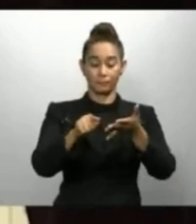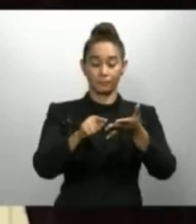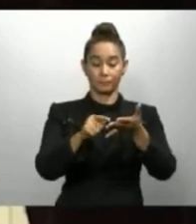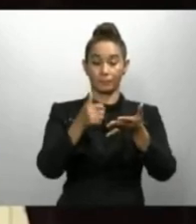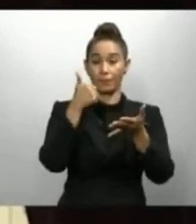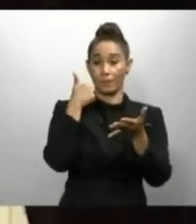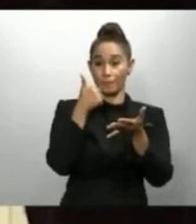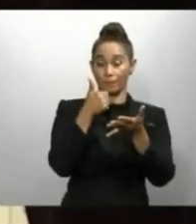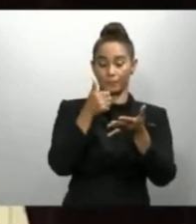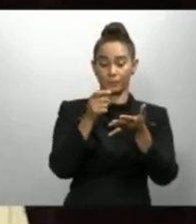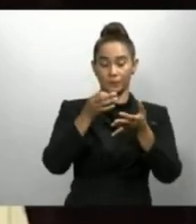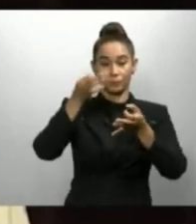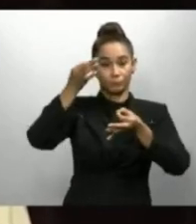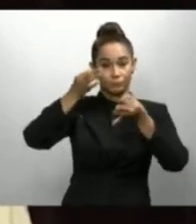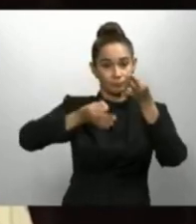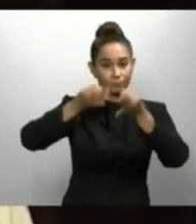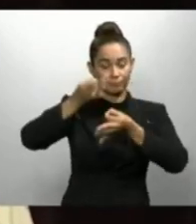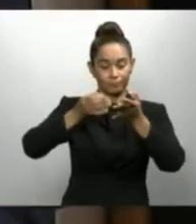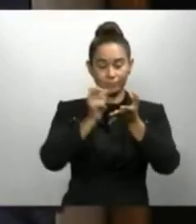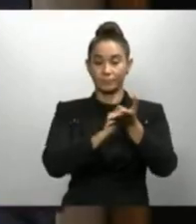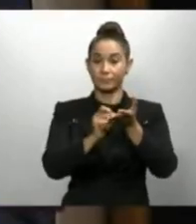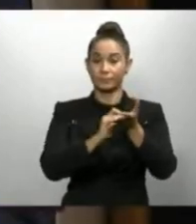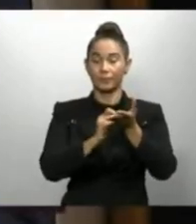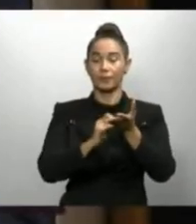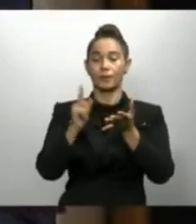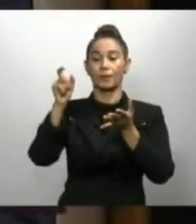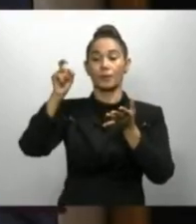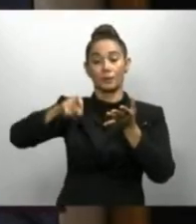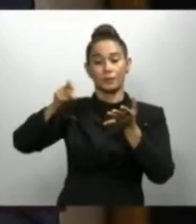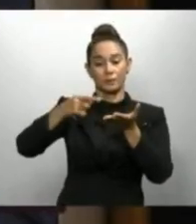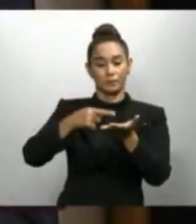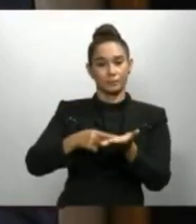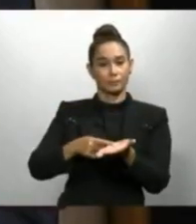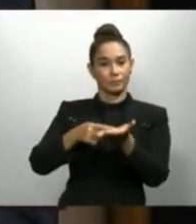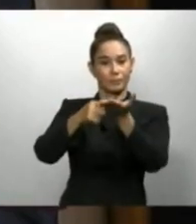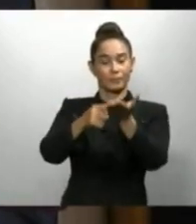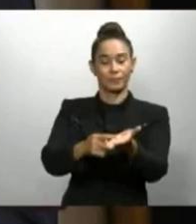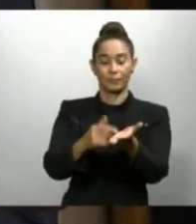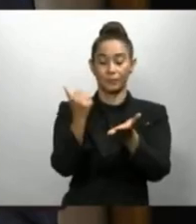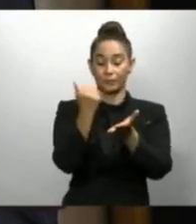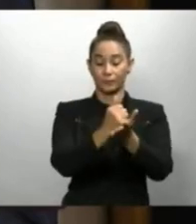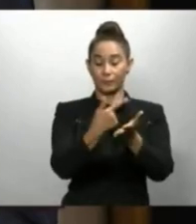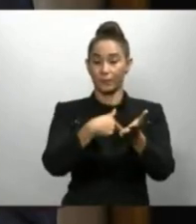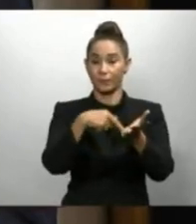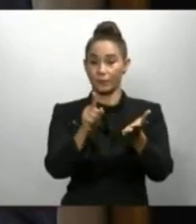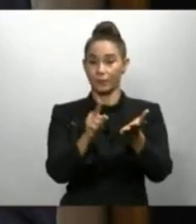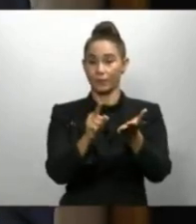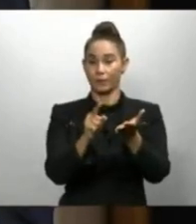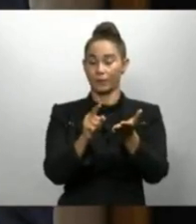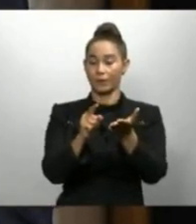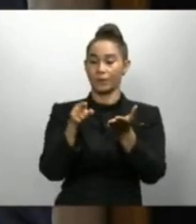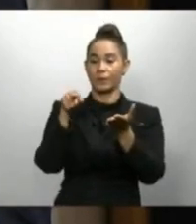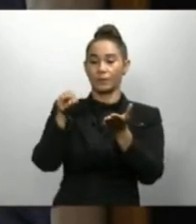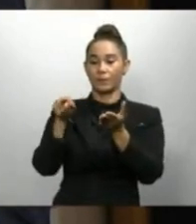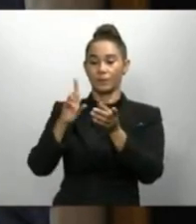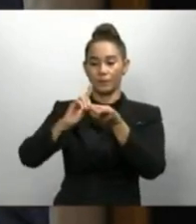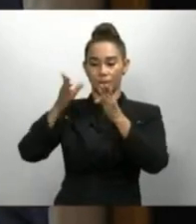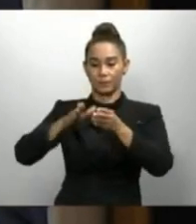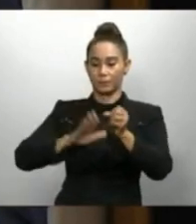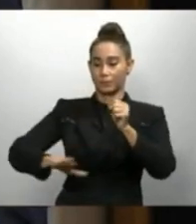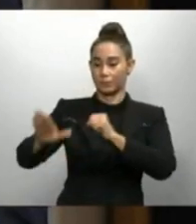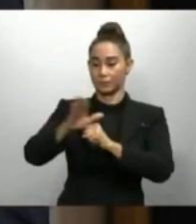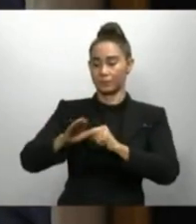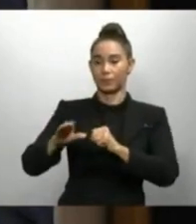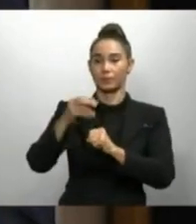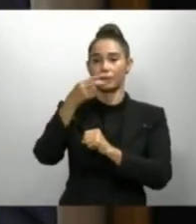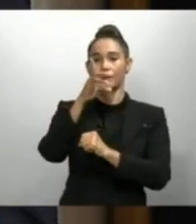sus obligaciones fiscales, para lo cual deberá presentar una certificación expedida por la Dirección General de